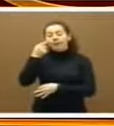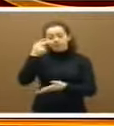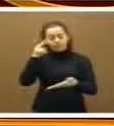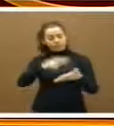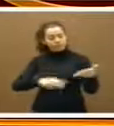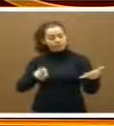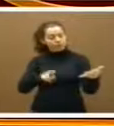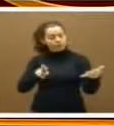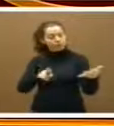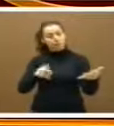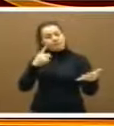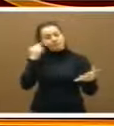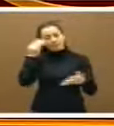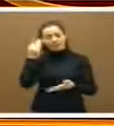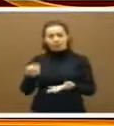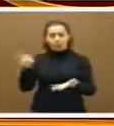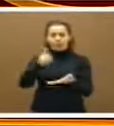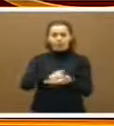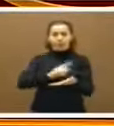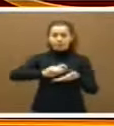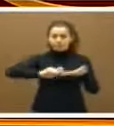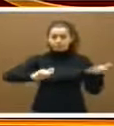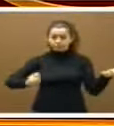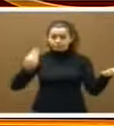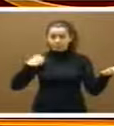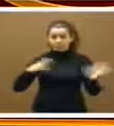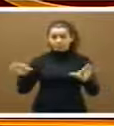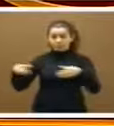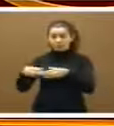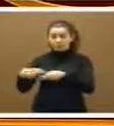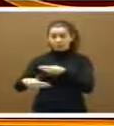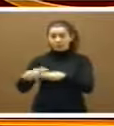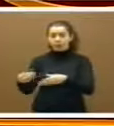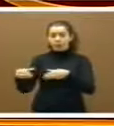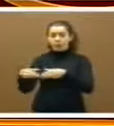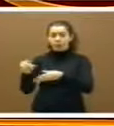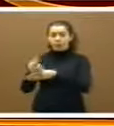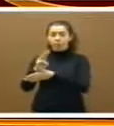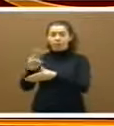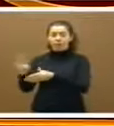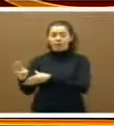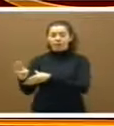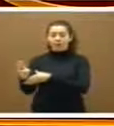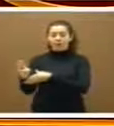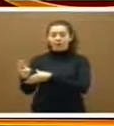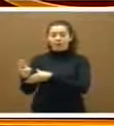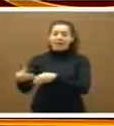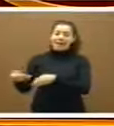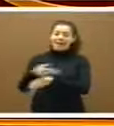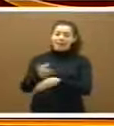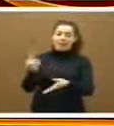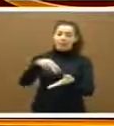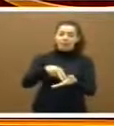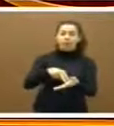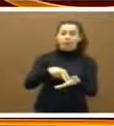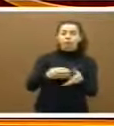resolviendo a favor del escrito de reconsideración presentado por el Grupo Parlamentario Popular, previa audiencia de la Junta de Portavoces